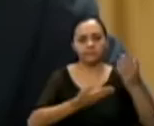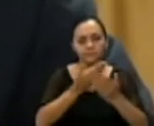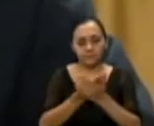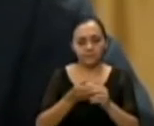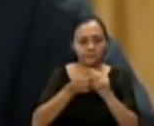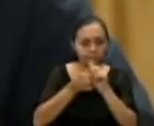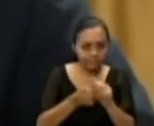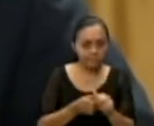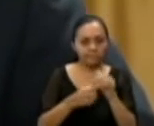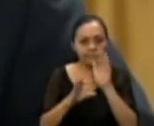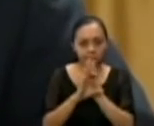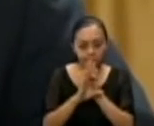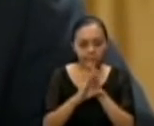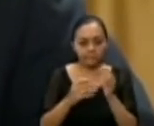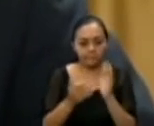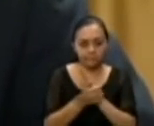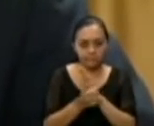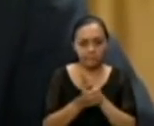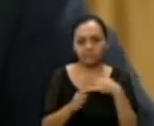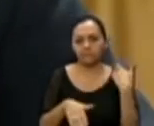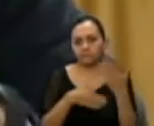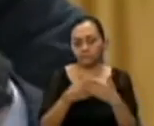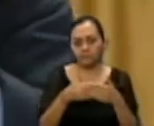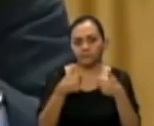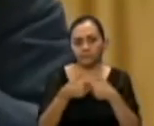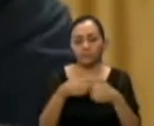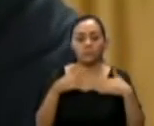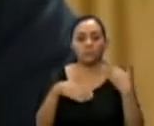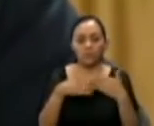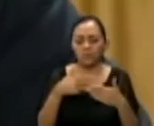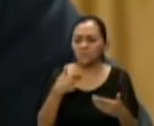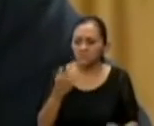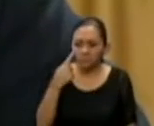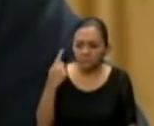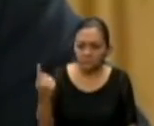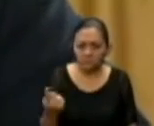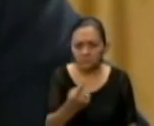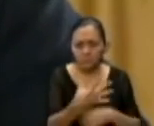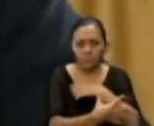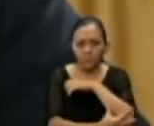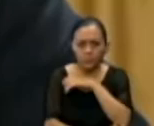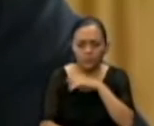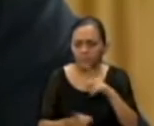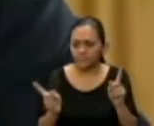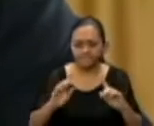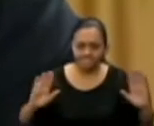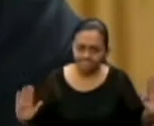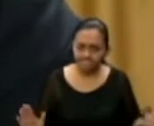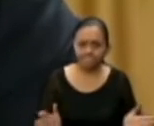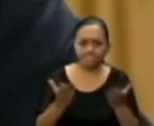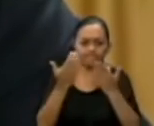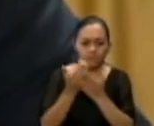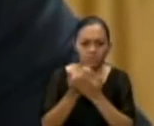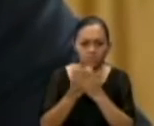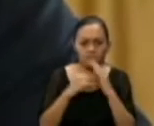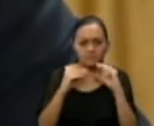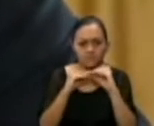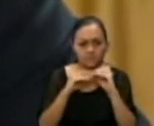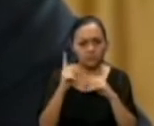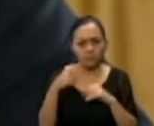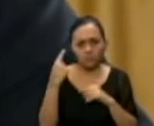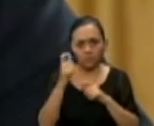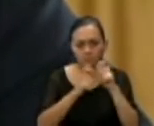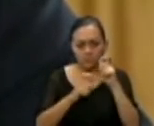etcétera esta gran parte de la esperanza a compañeros para sacar de la pobreza a nuestro sector rural a las economías de subsistencia de la unidades